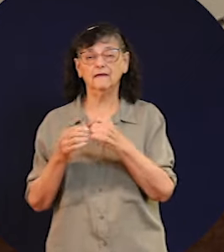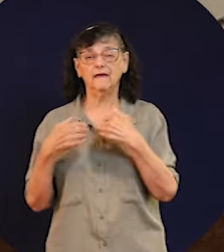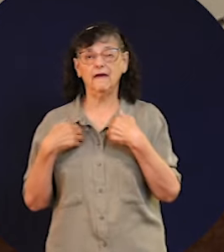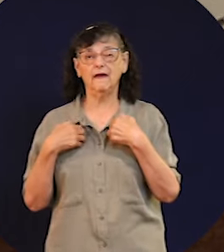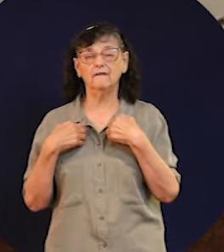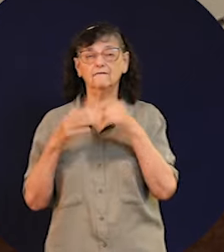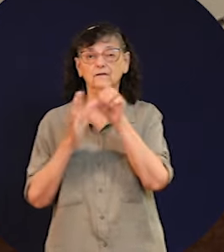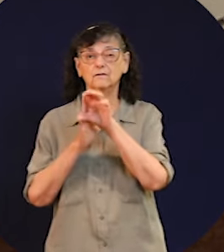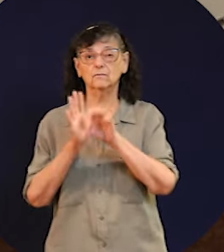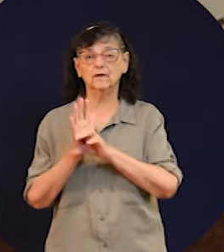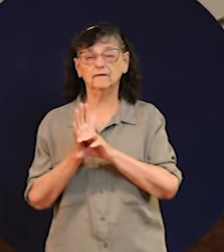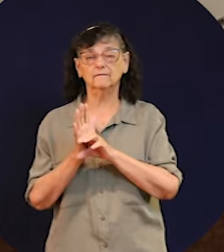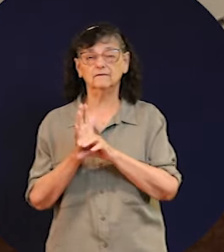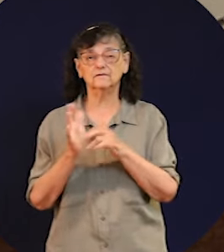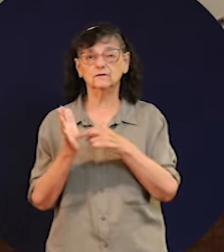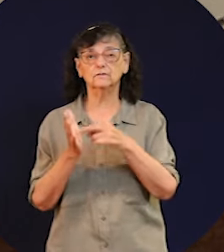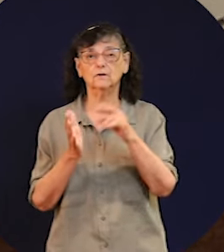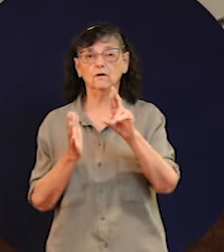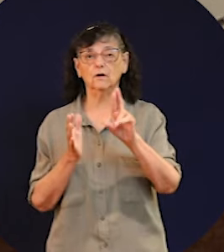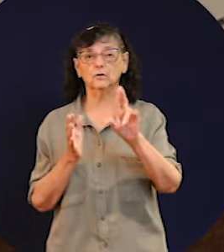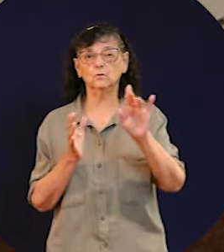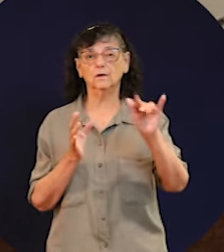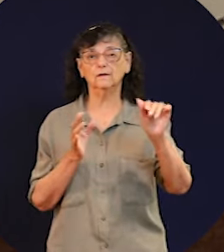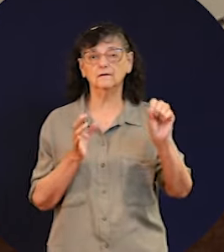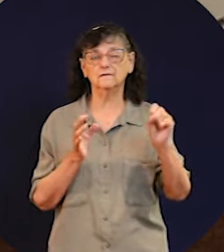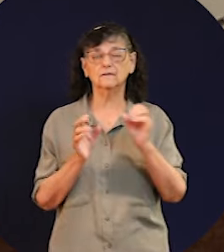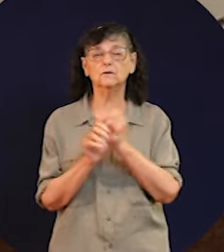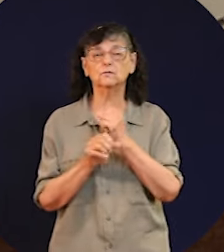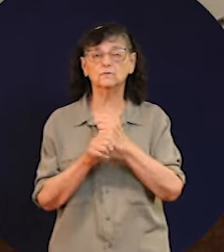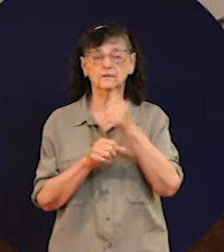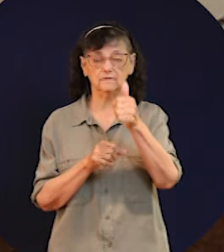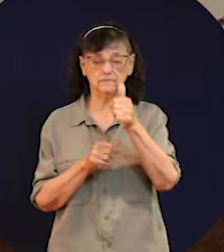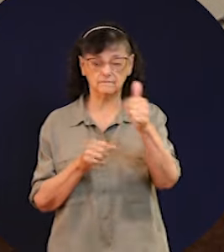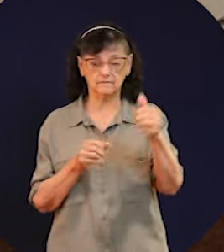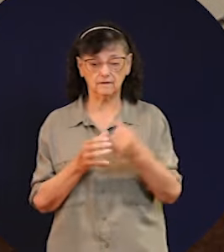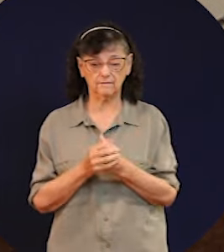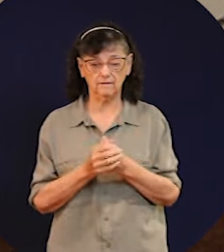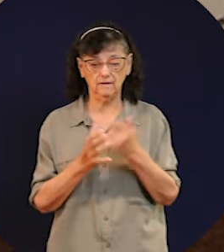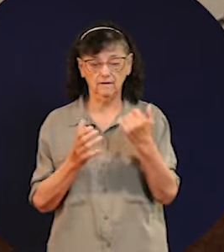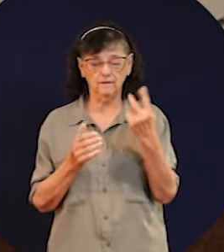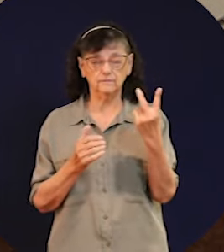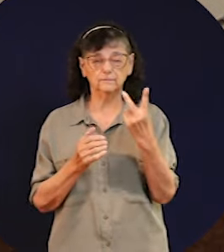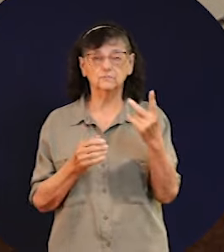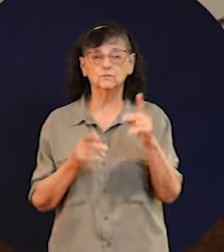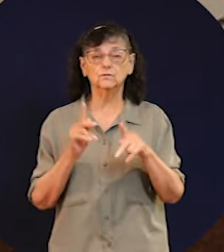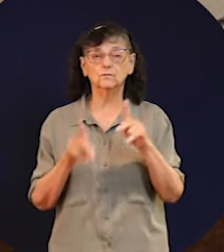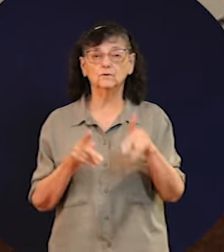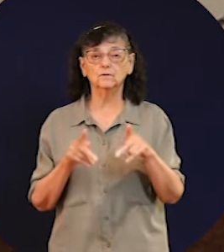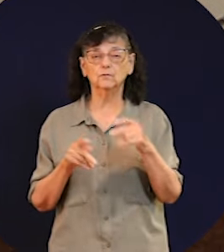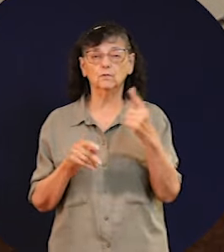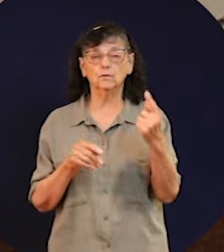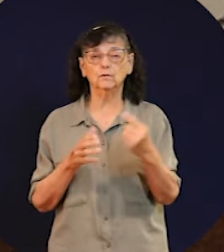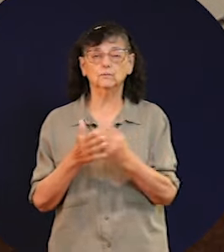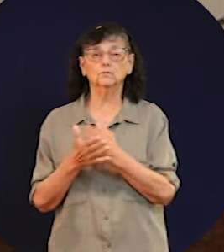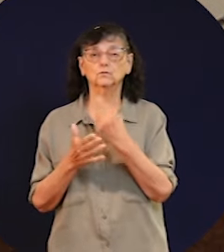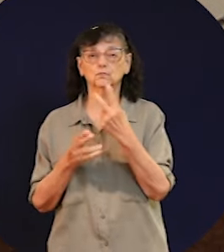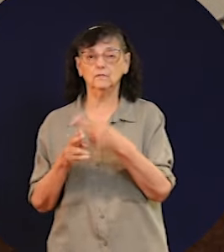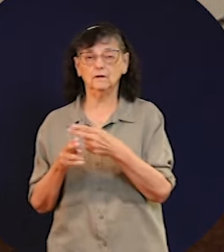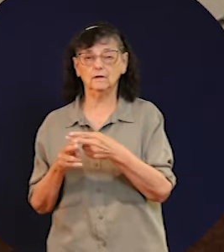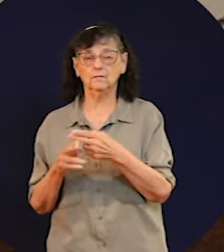en mandatos y reglamentos para crear en sí mismo a los dos pueblos en un solo nuevo